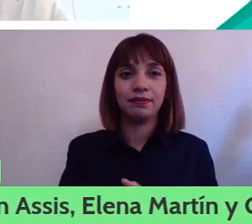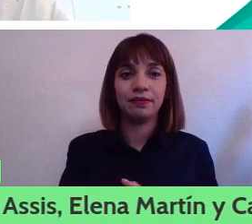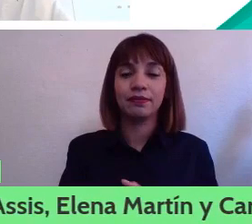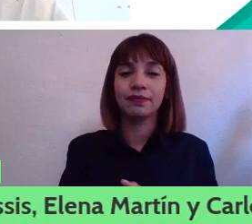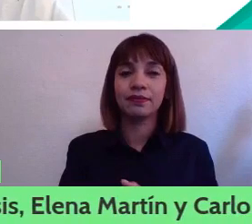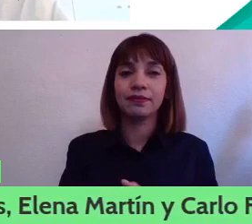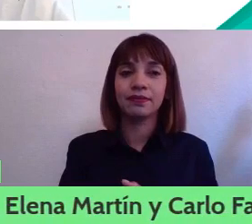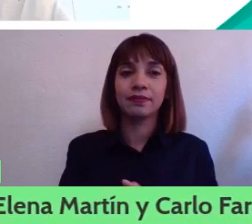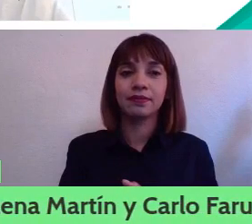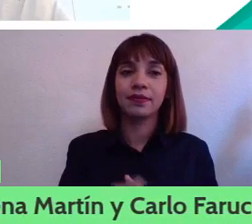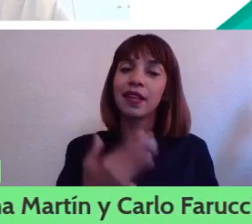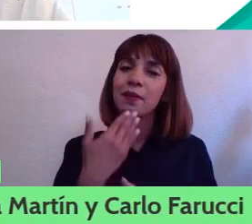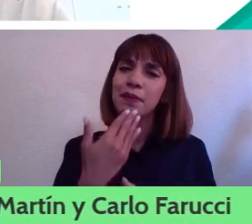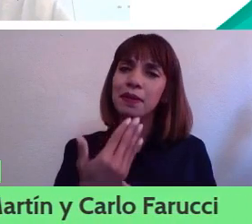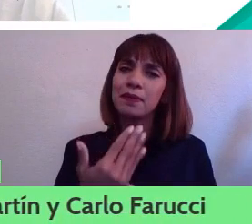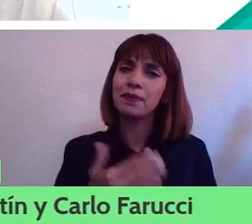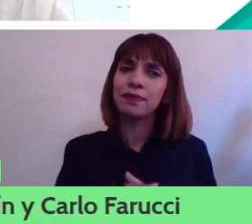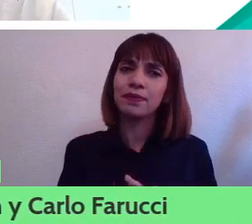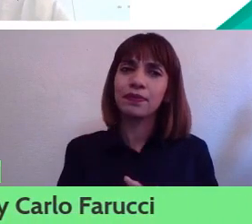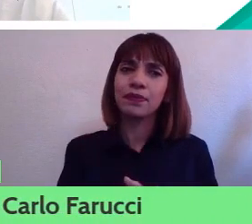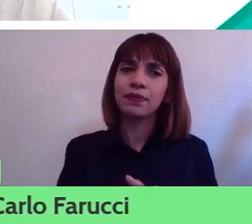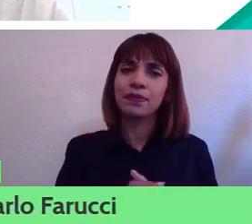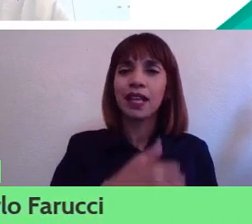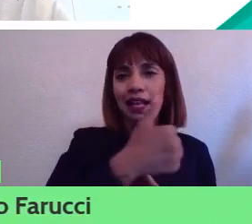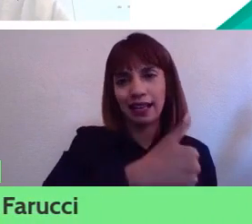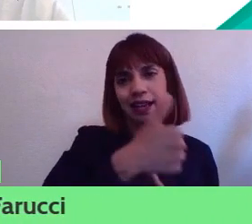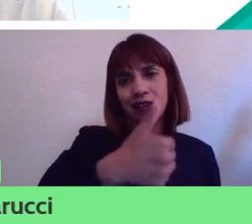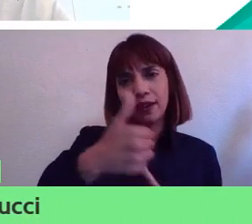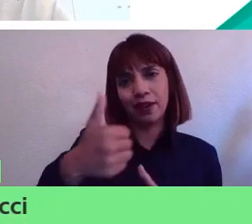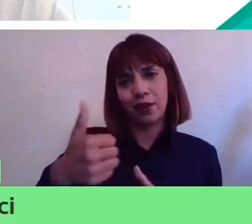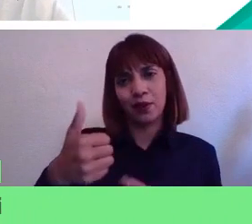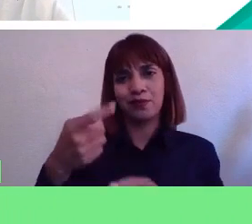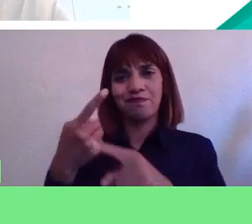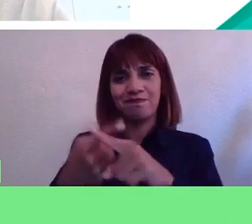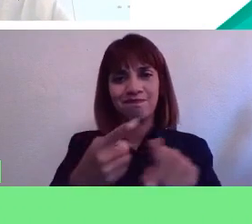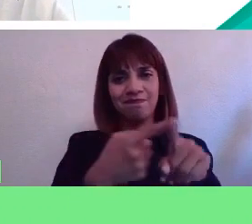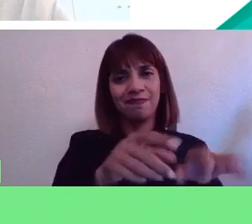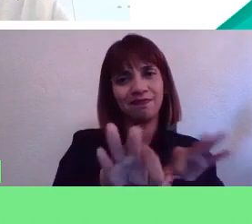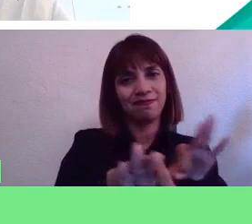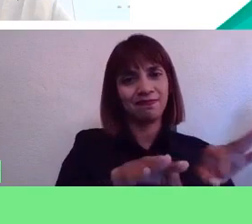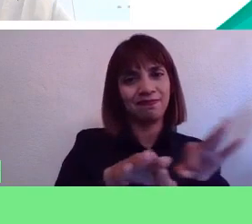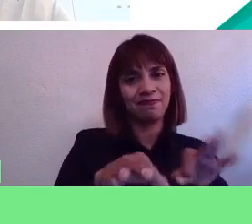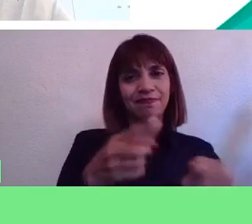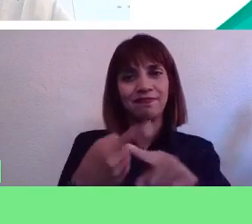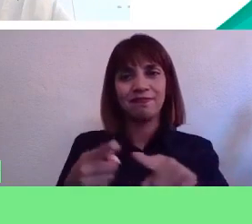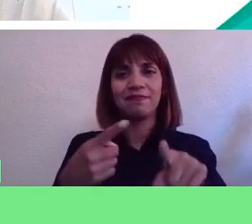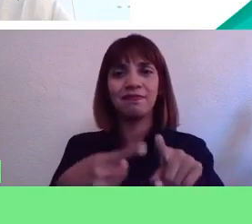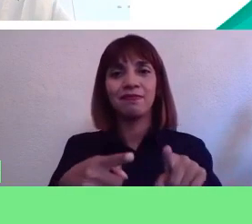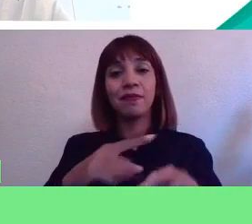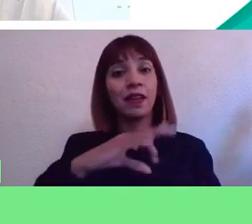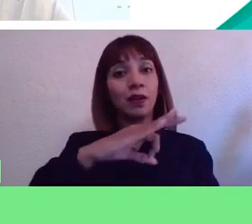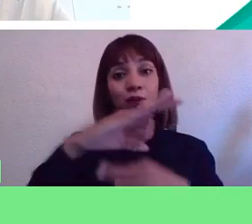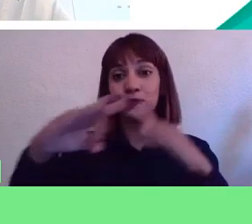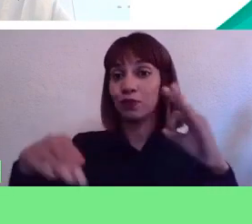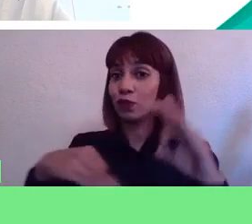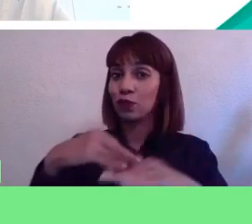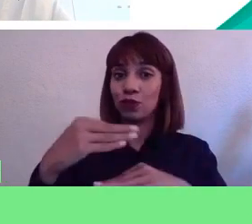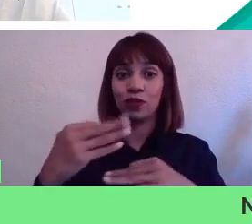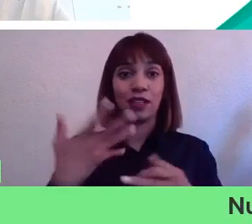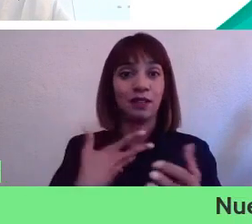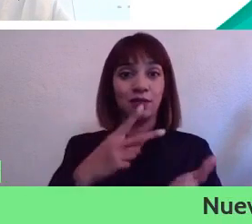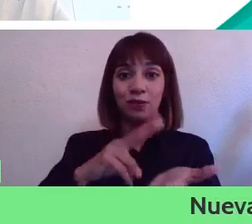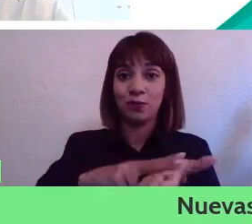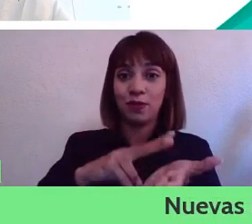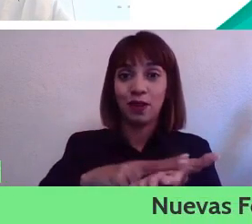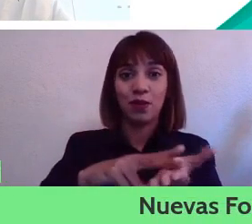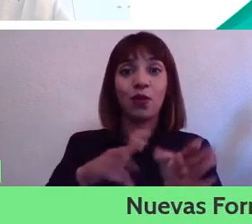que obviamente cada uno tenemos nuestras particularidades, pero todos tenemos valor, todos podemos agregar